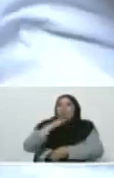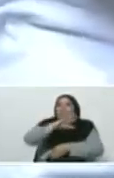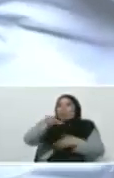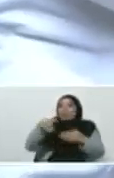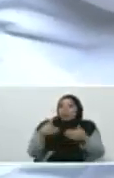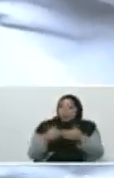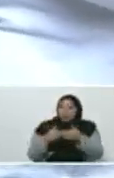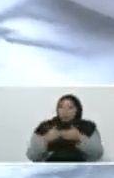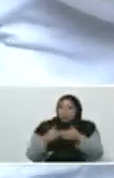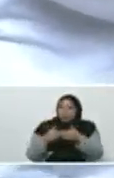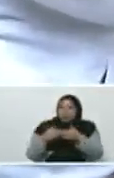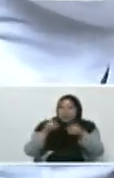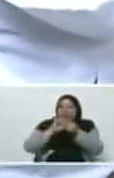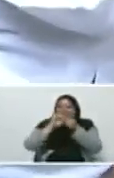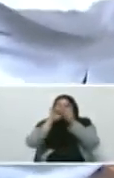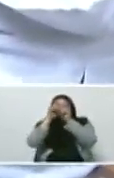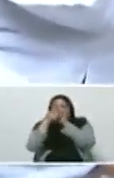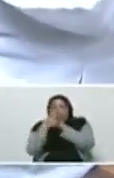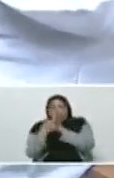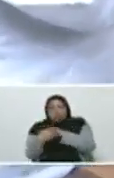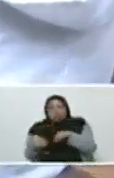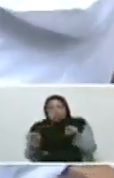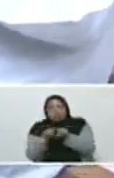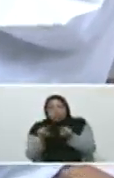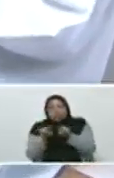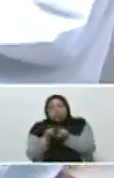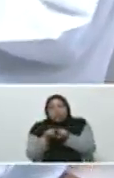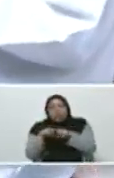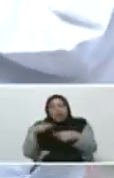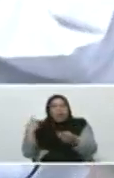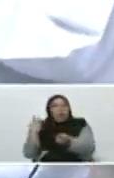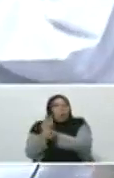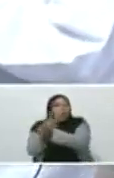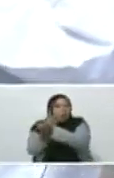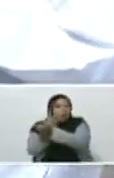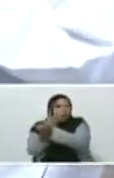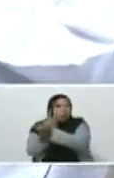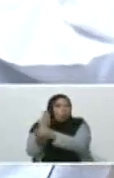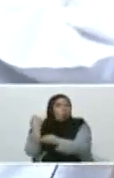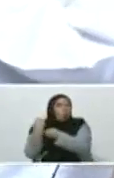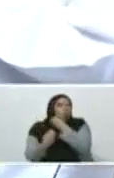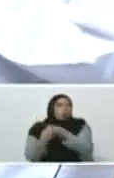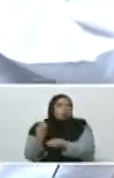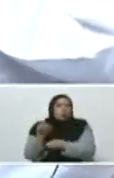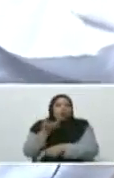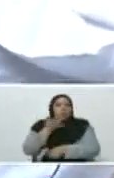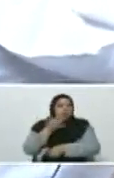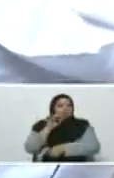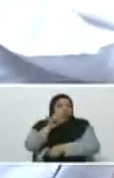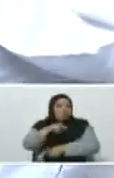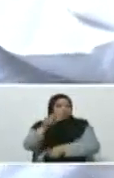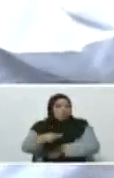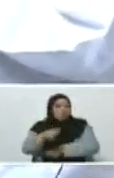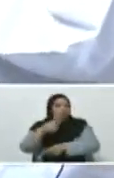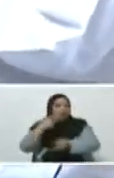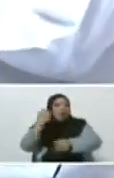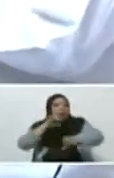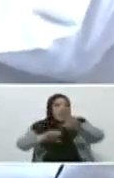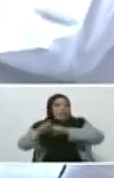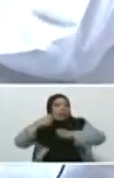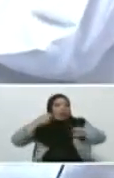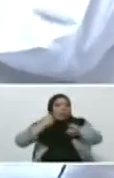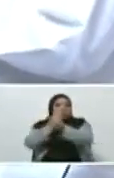están ahí, las transformamos en células que hagan hueso, por ejemplo. Correcto. Porque usted tiene una fractura de hueso.